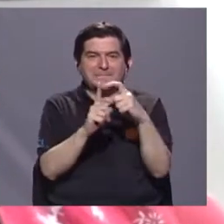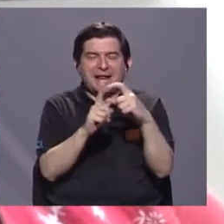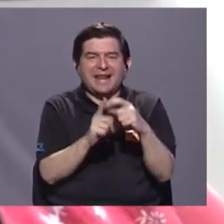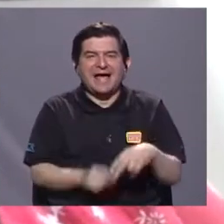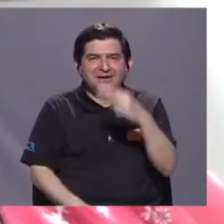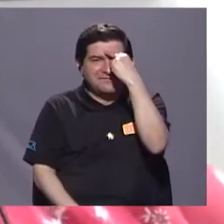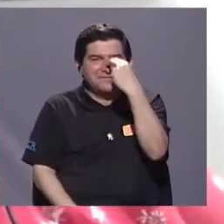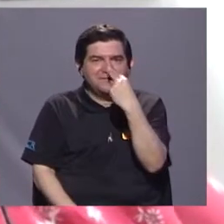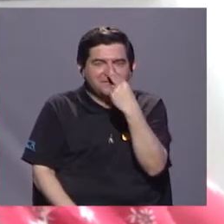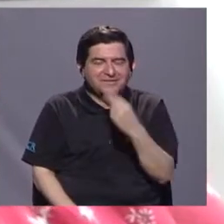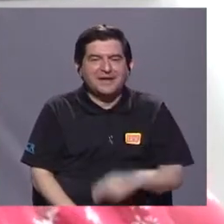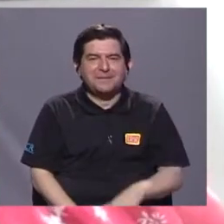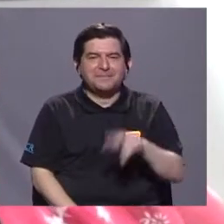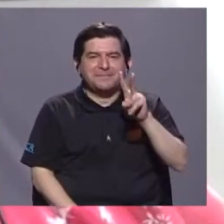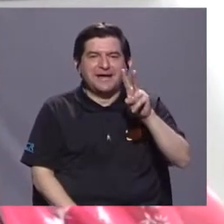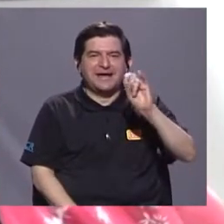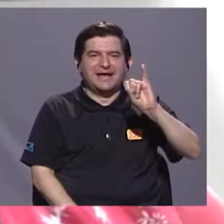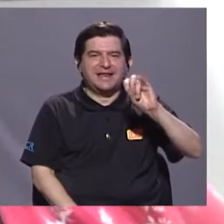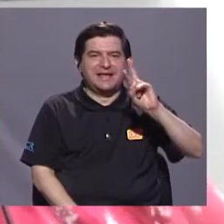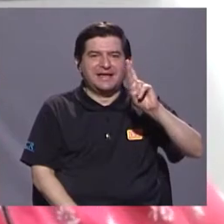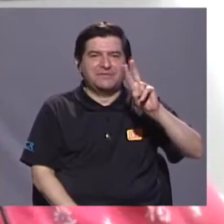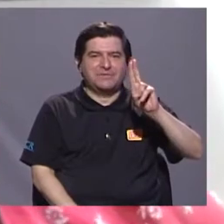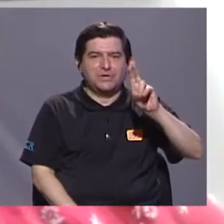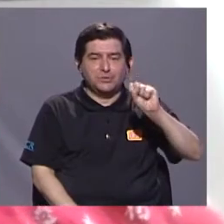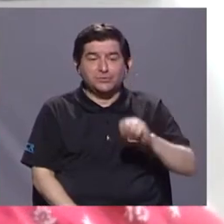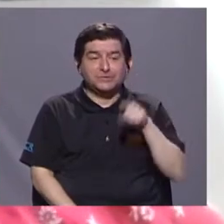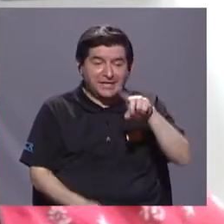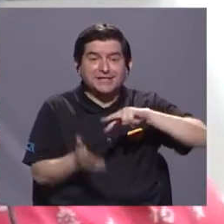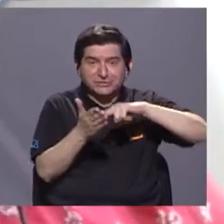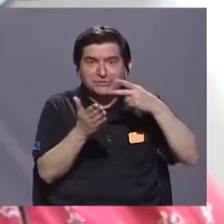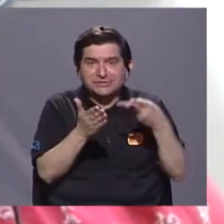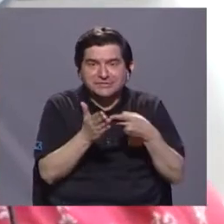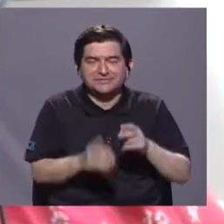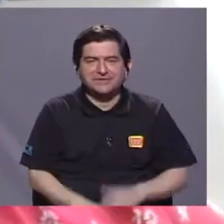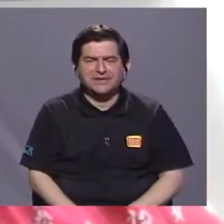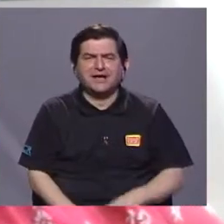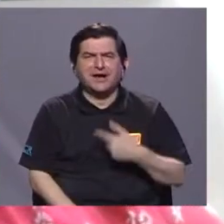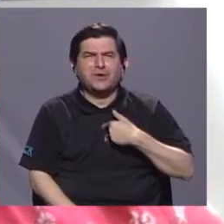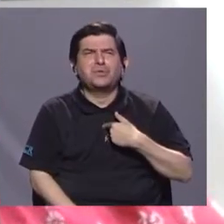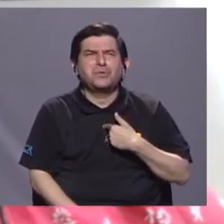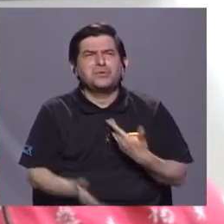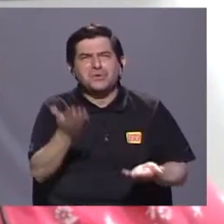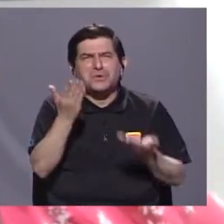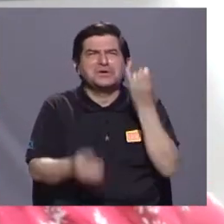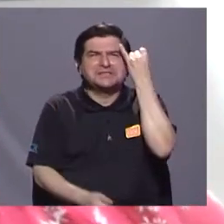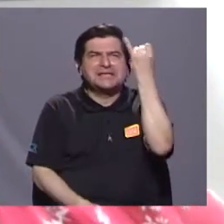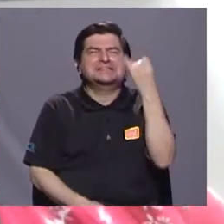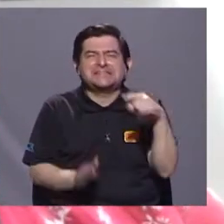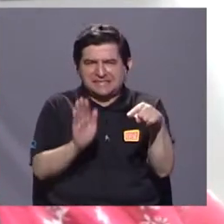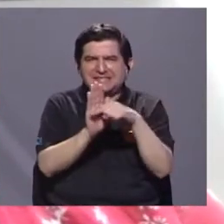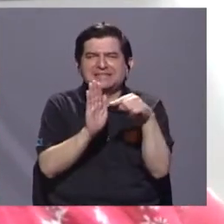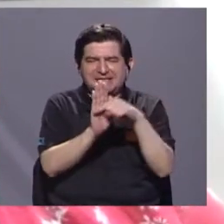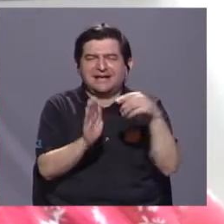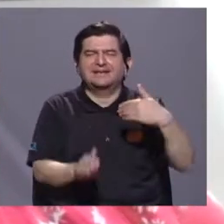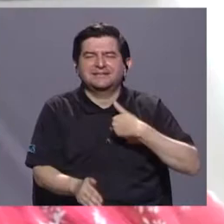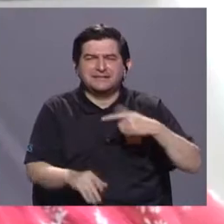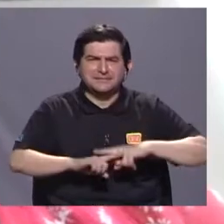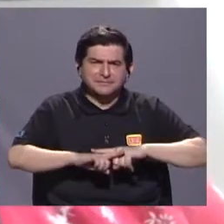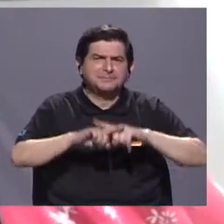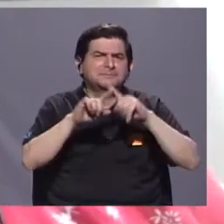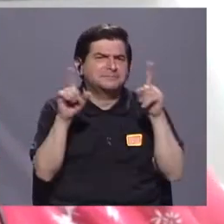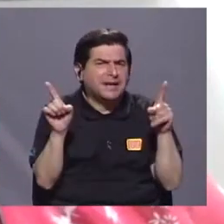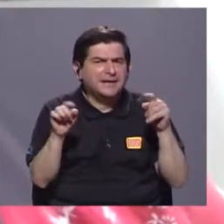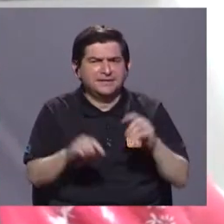para virus o sea virus significa veneno en latín entonces no se puede tener una connotación negativa de ellos sin embargo